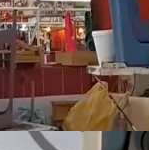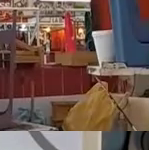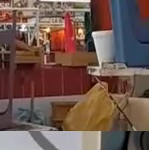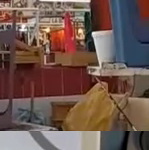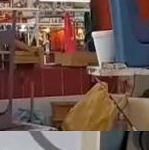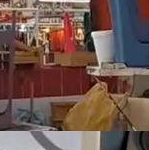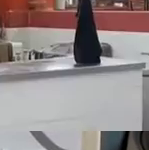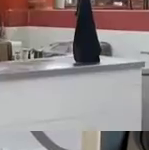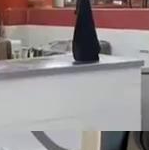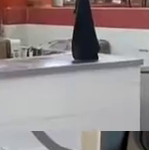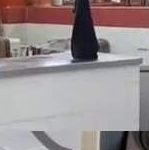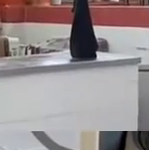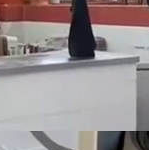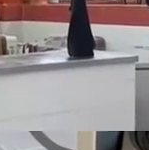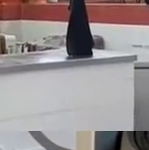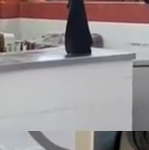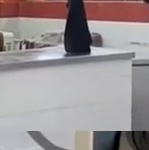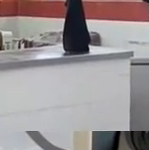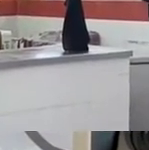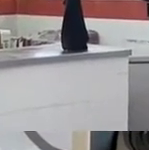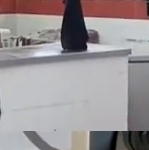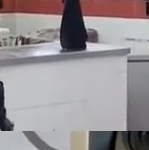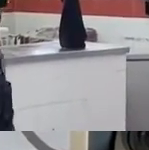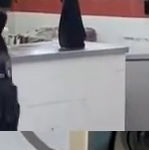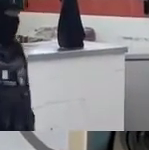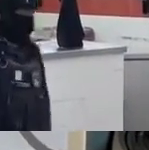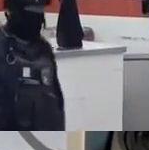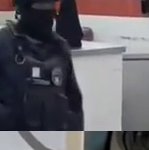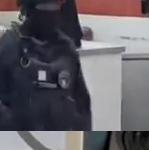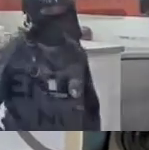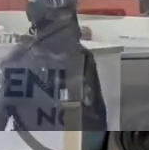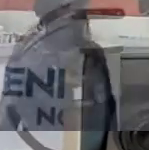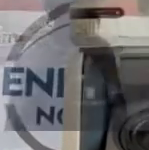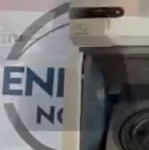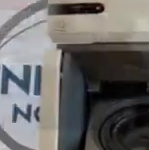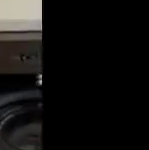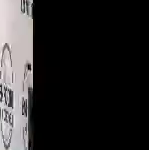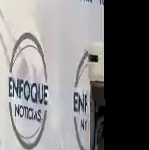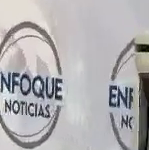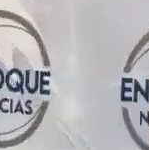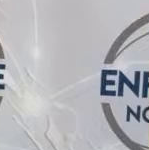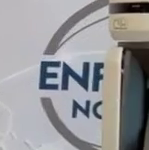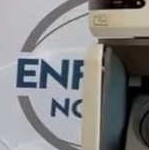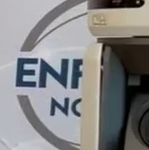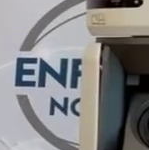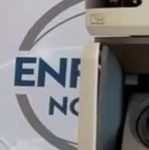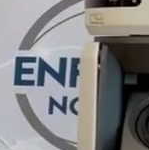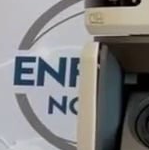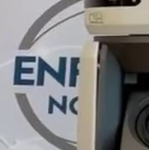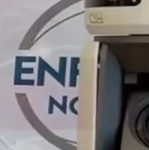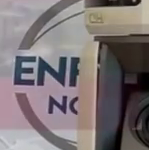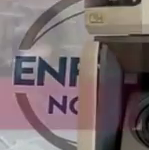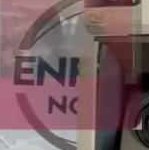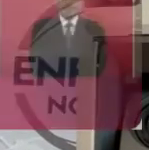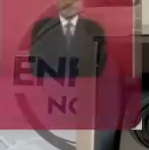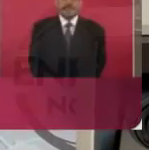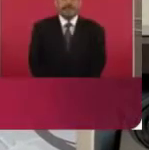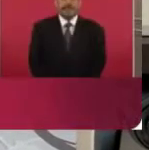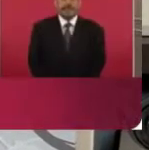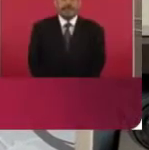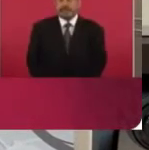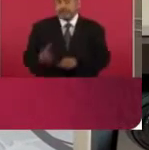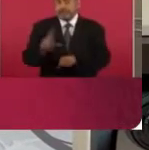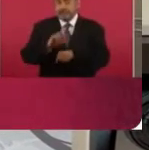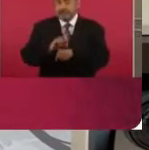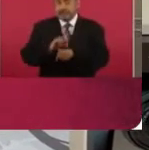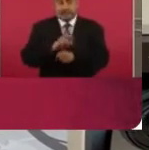sus puestos y por tanto se ha provocado un desabasto en los mercados. Hoy el canciller Marcelo Ebrard